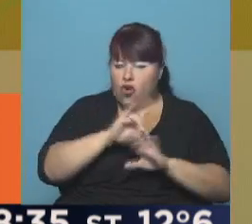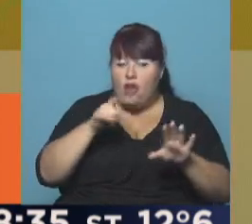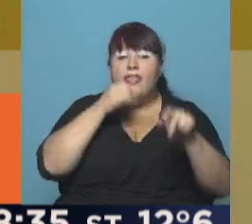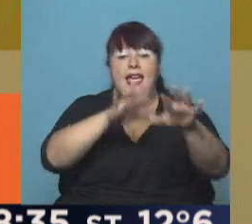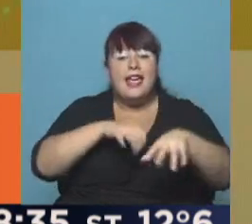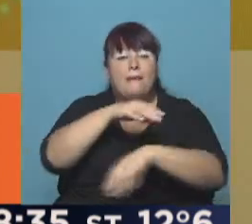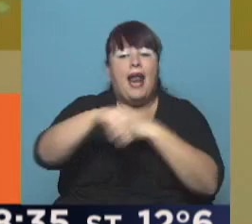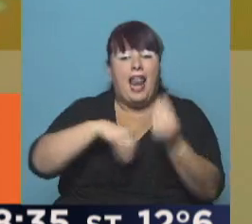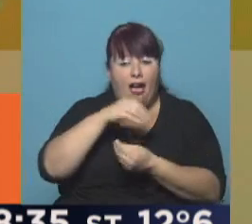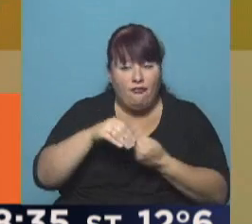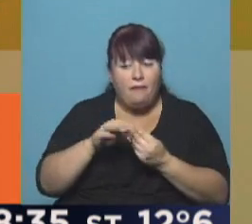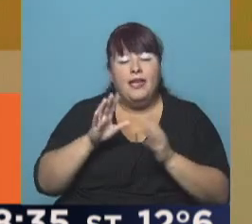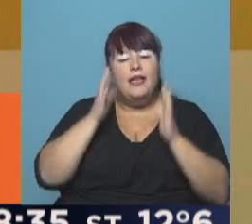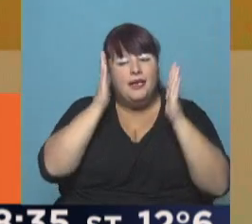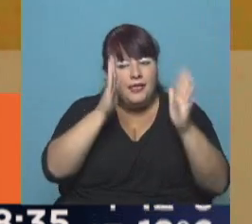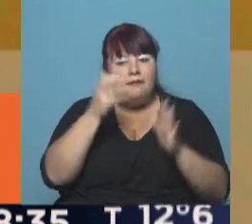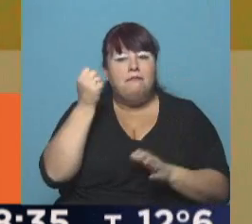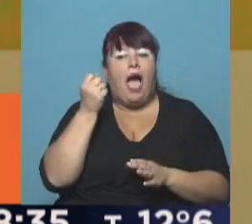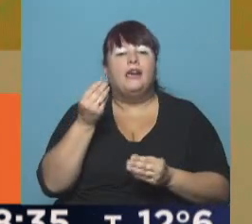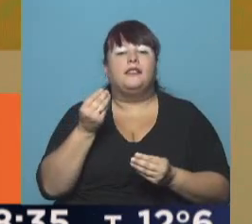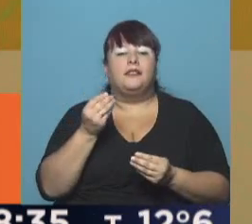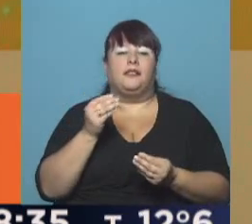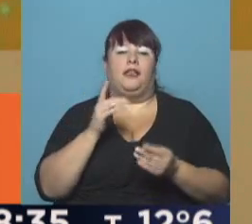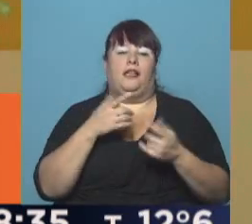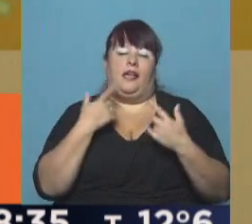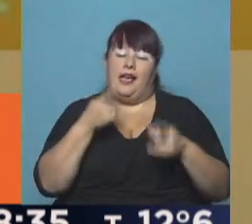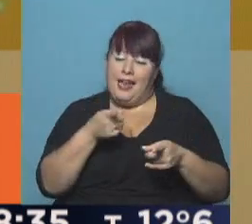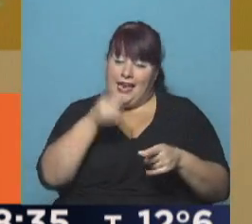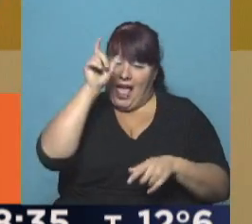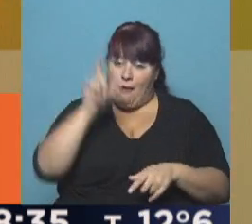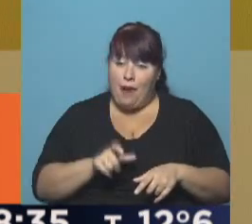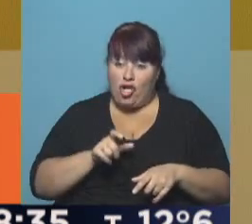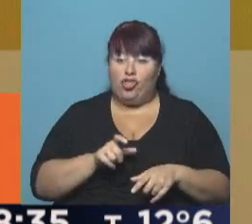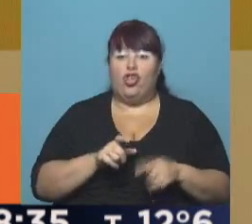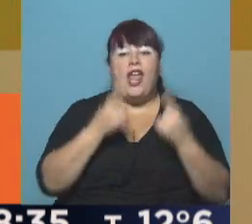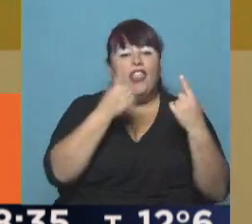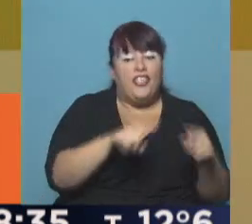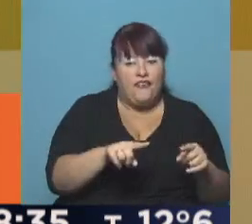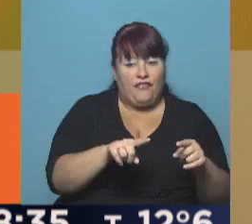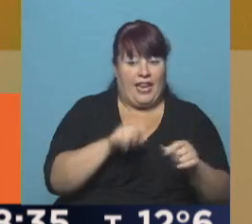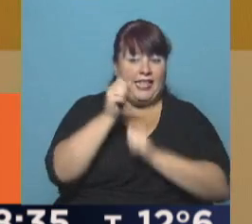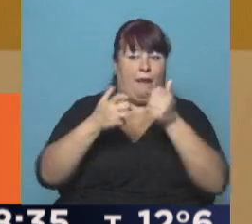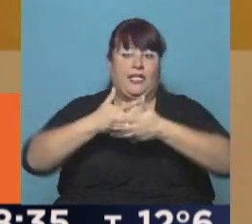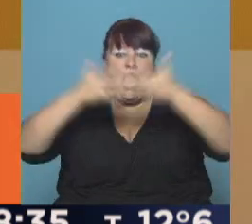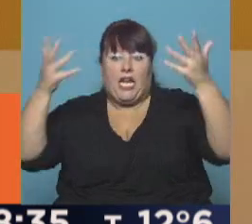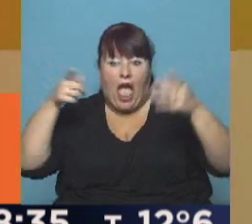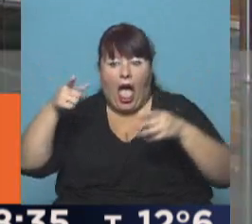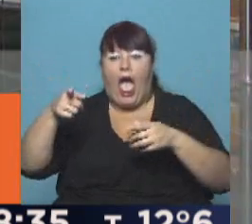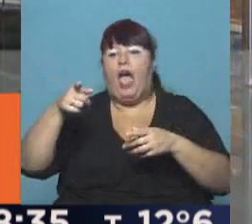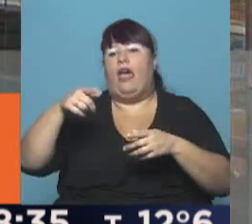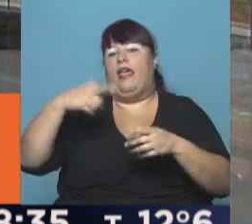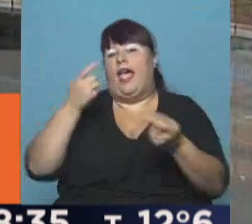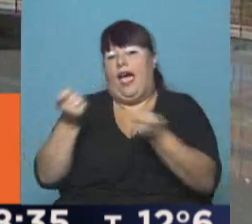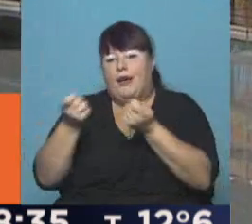agricultura familiar ponemos un fuerte énfasis en hacer que esa persona que es distinta a una gran empresa que tiene el